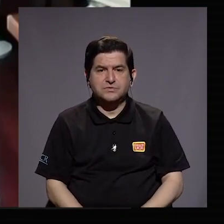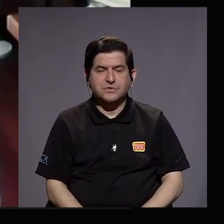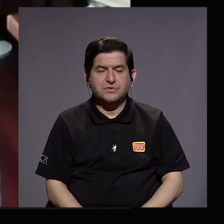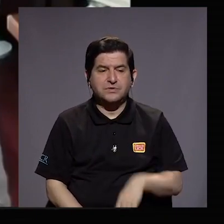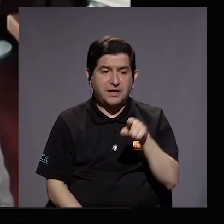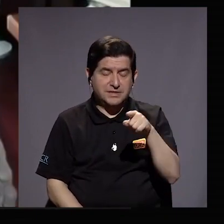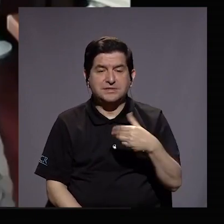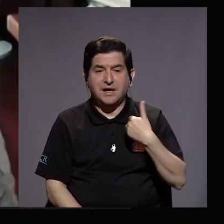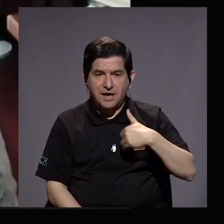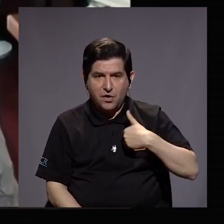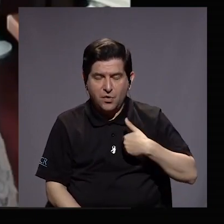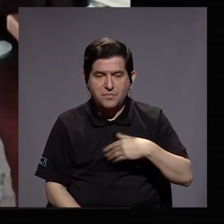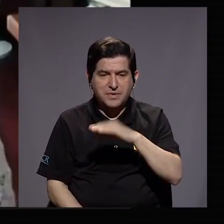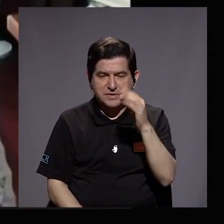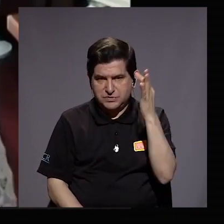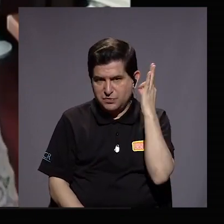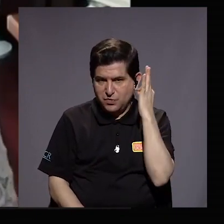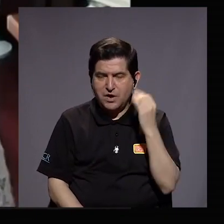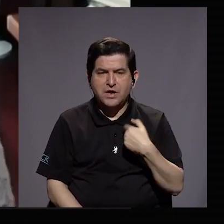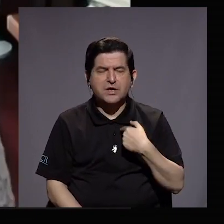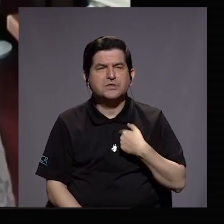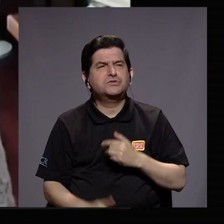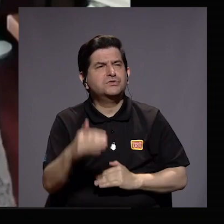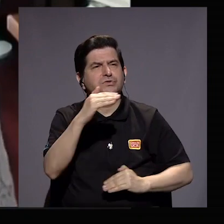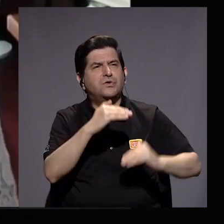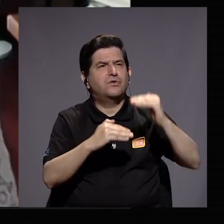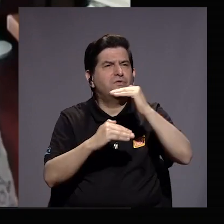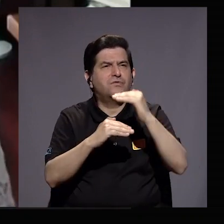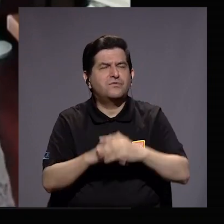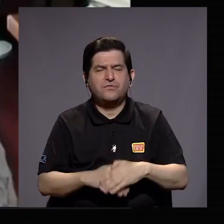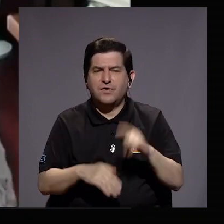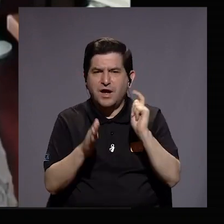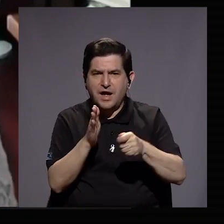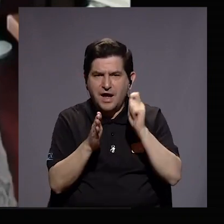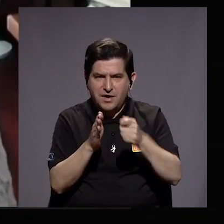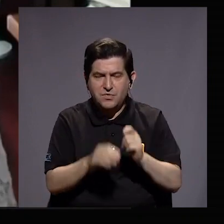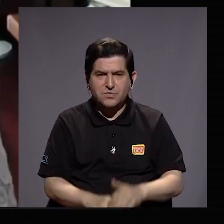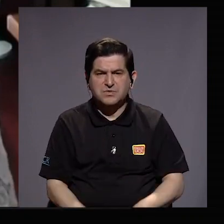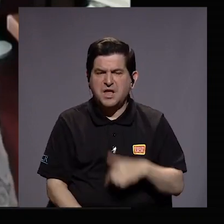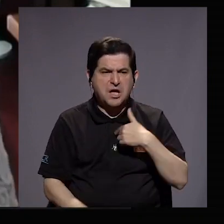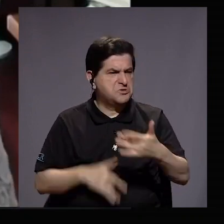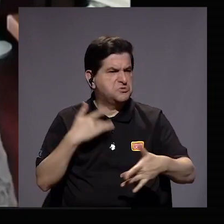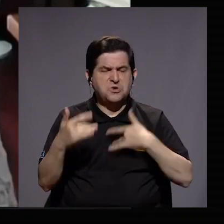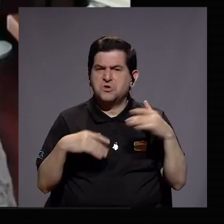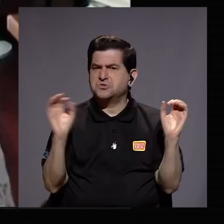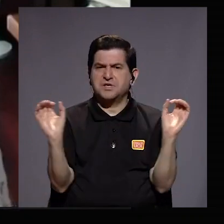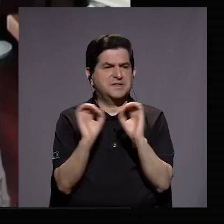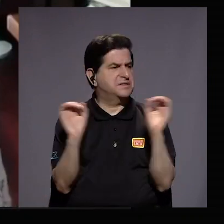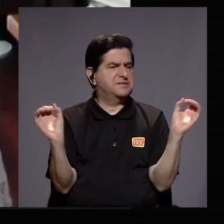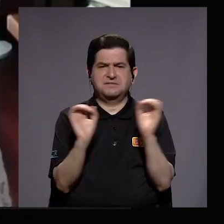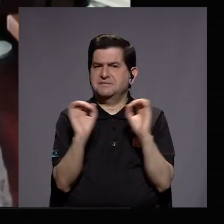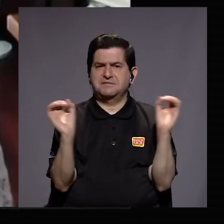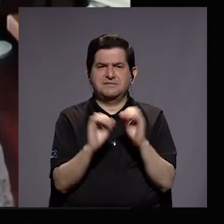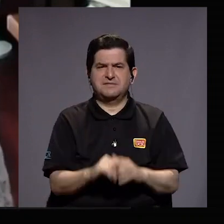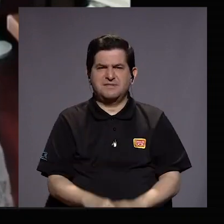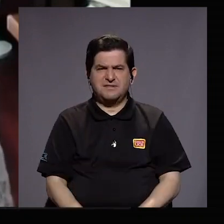armoniosamente entre hombres y mujeres. Yo llegué a la Facultad de Derecho y no sentí